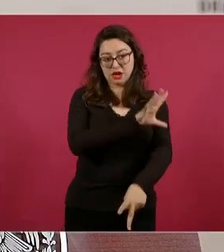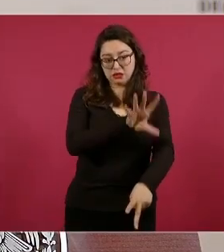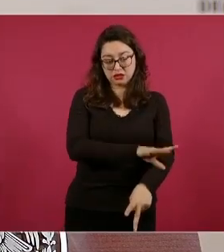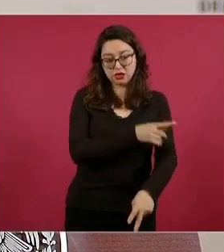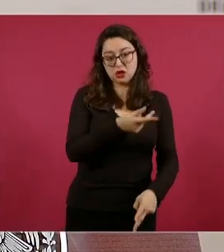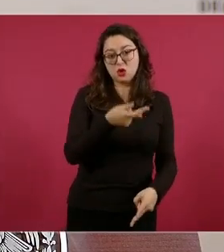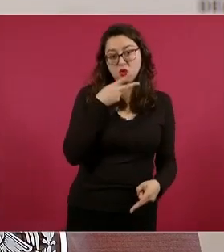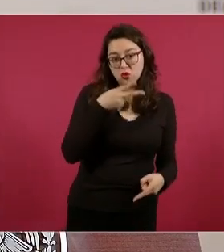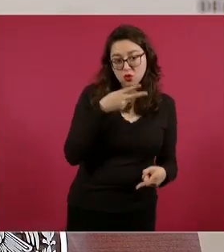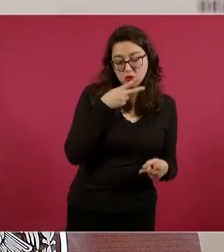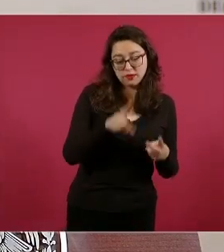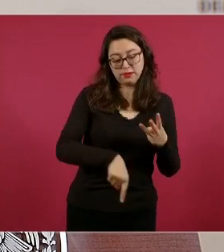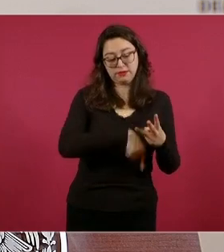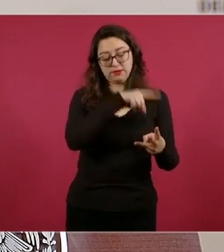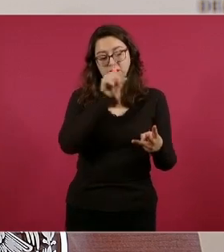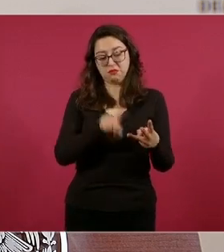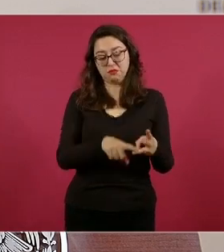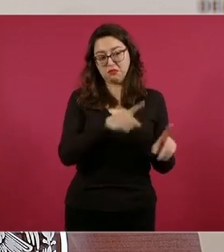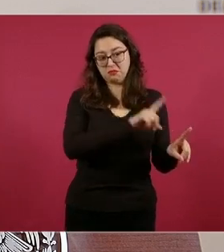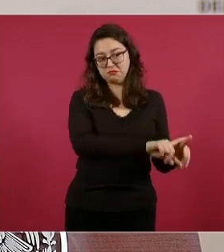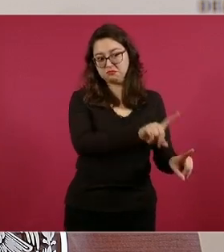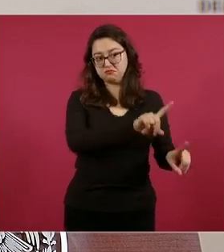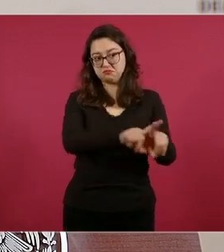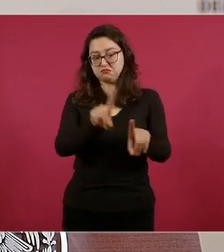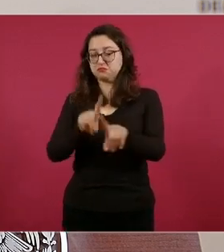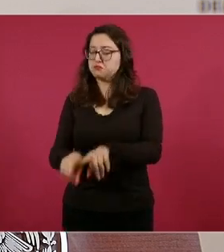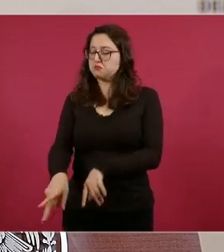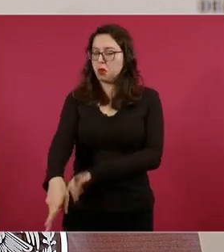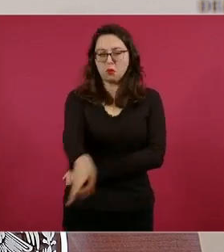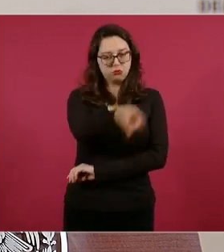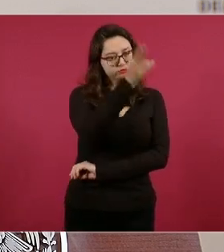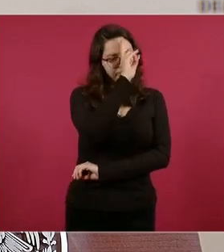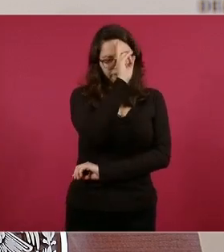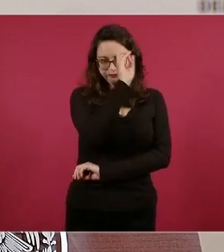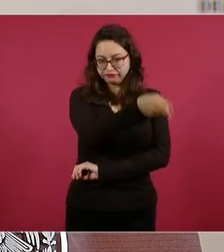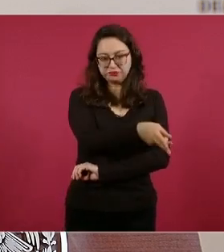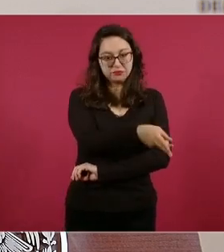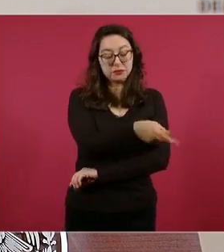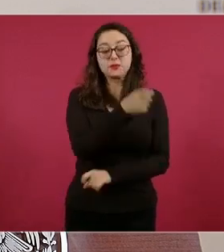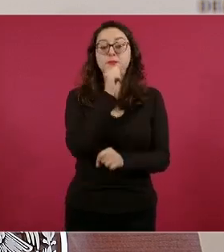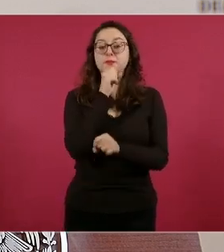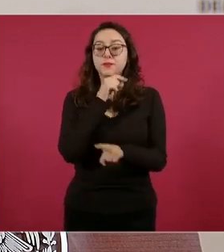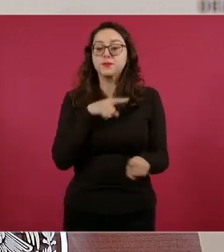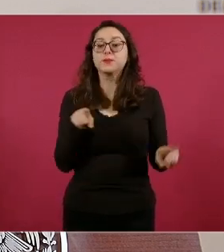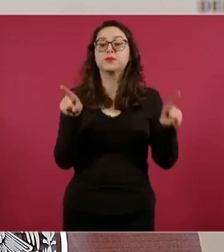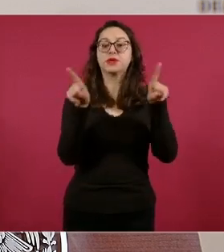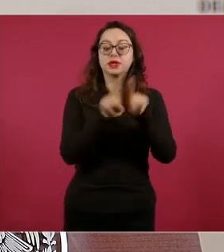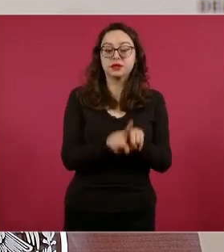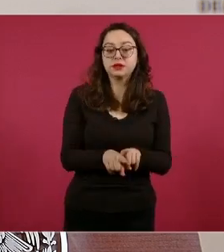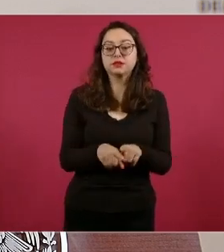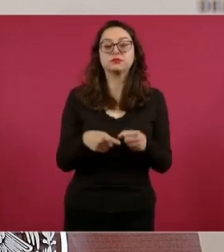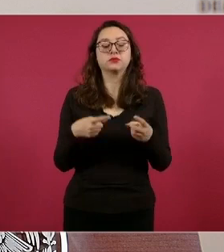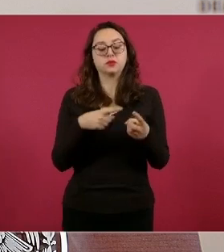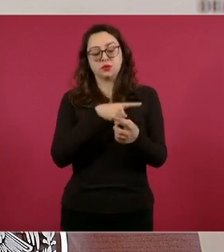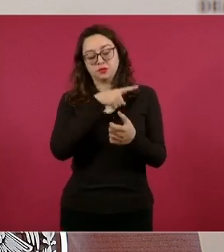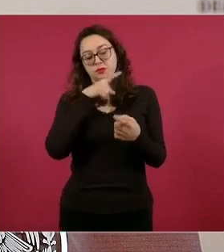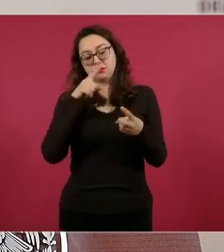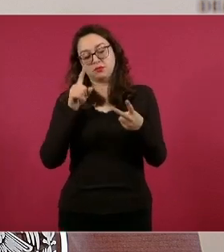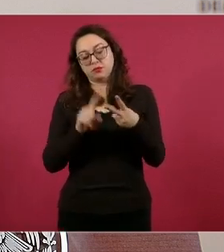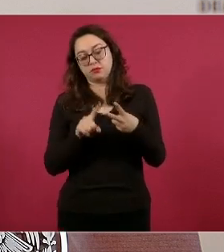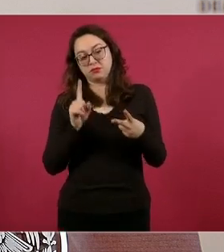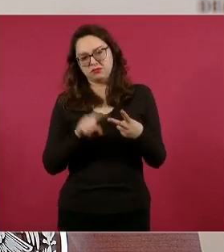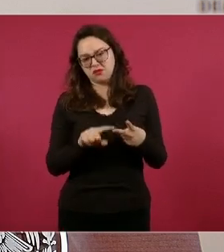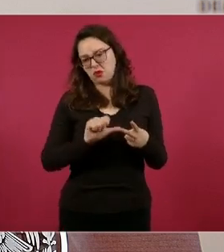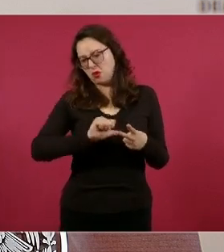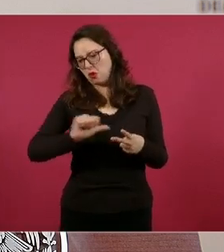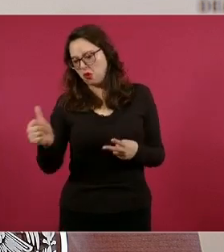demás sistemas o dispositivos electrónicos análogos. Así también, la producción, distribución y enajenación de